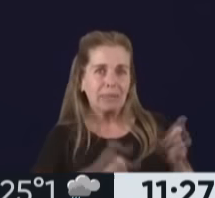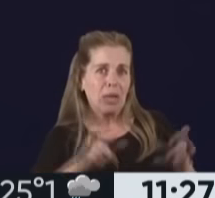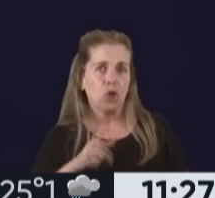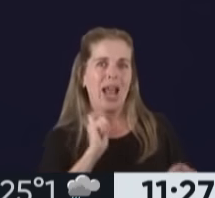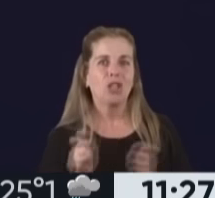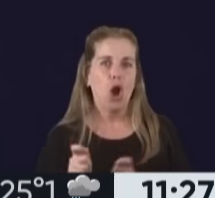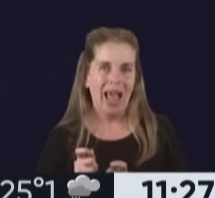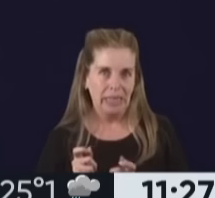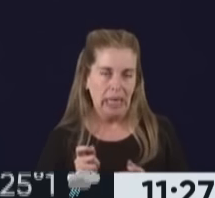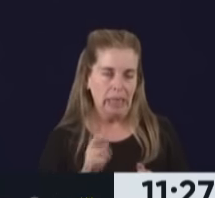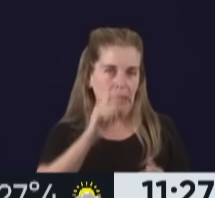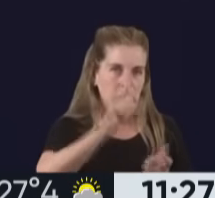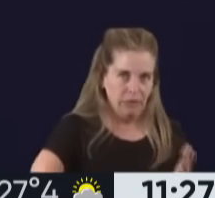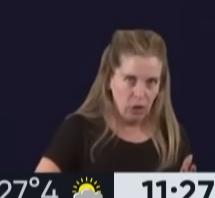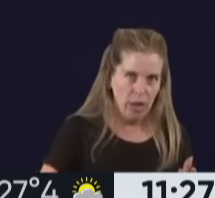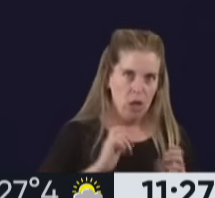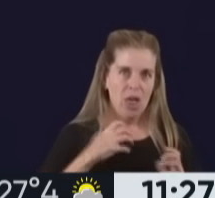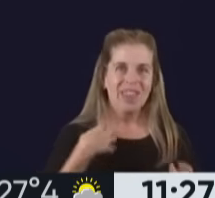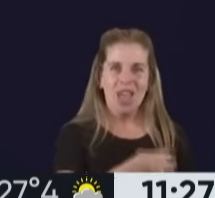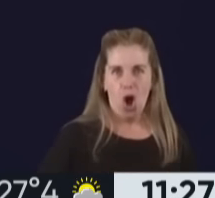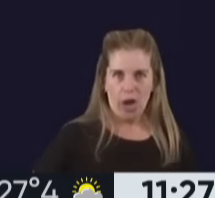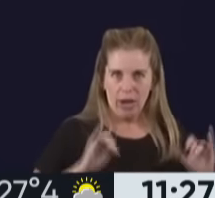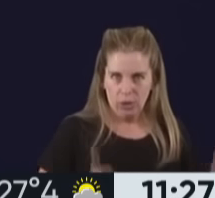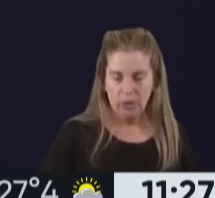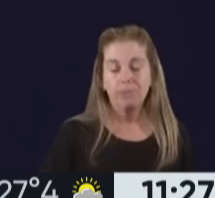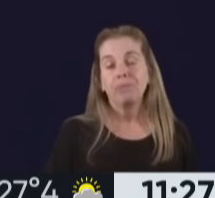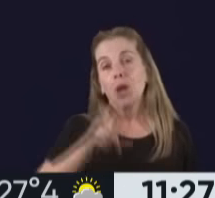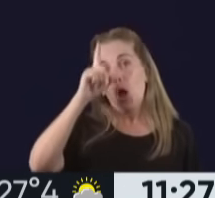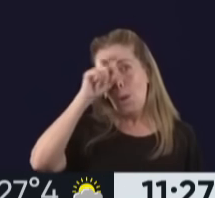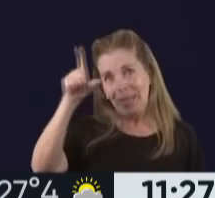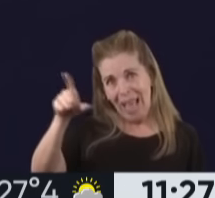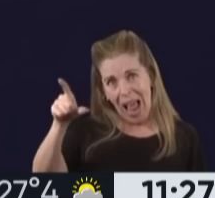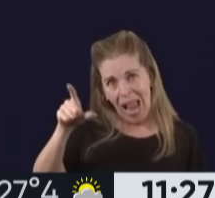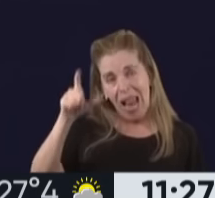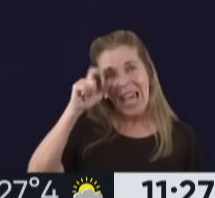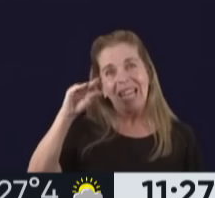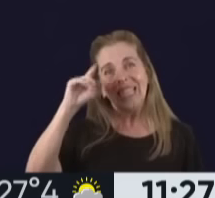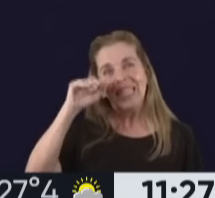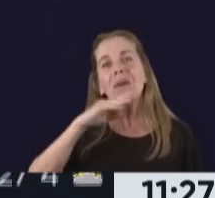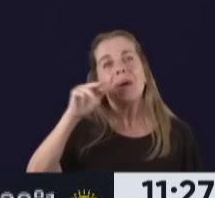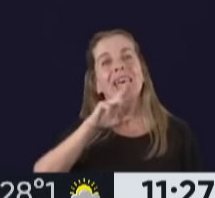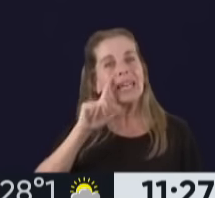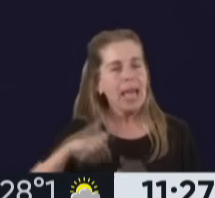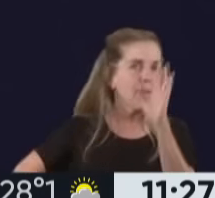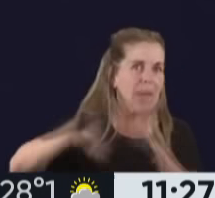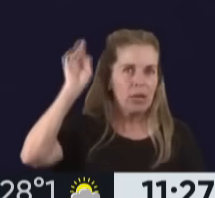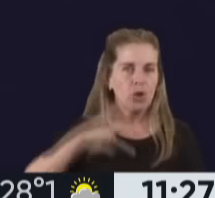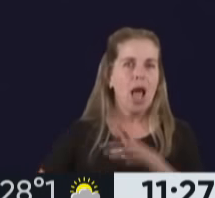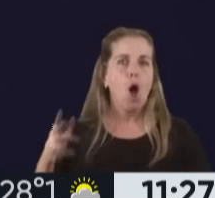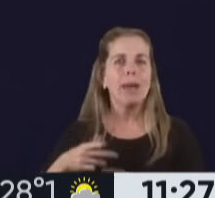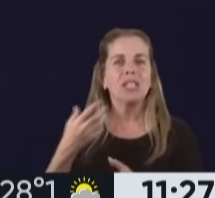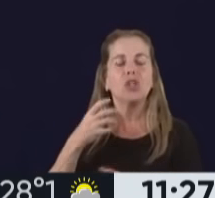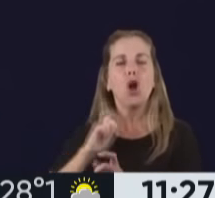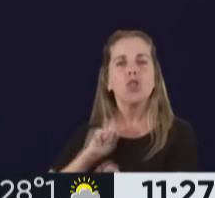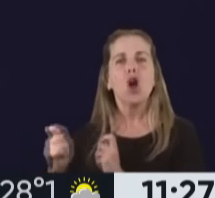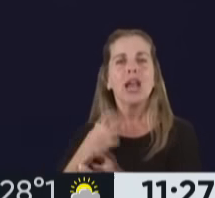destacar que en el Hospital Esteban Echeverría se realizaron más del 10% de las donaciones totales. Este es un hospital